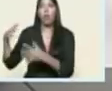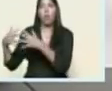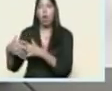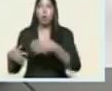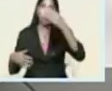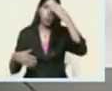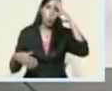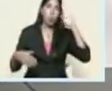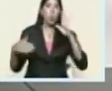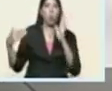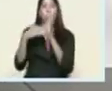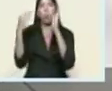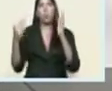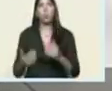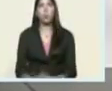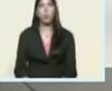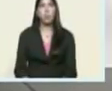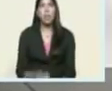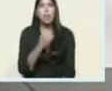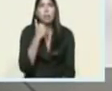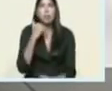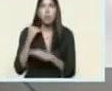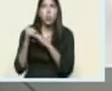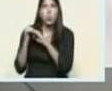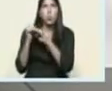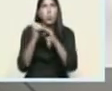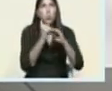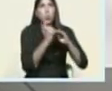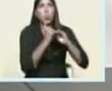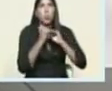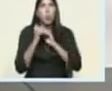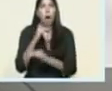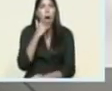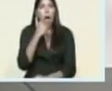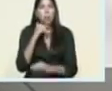tema. Casi unanimidad.